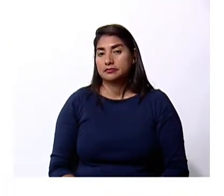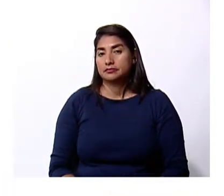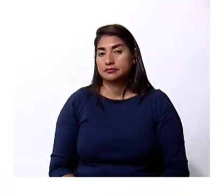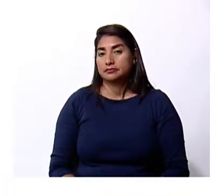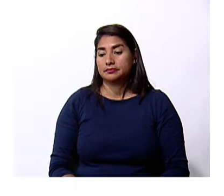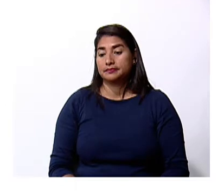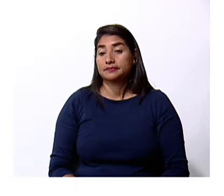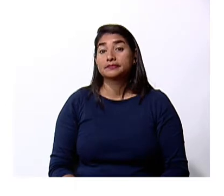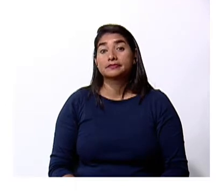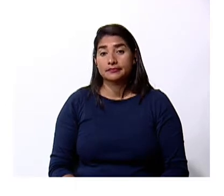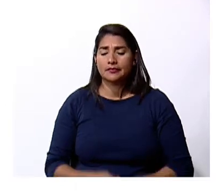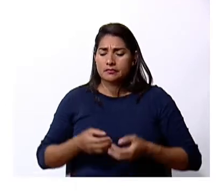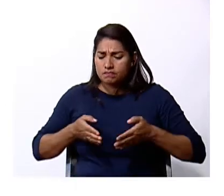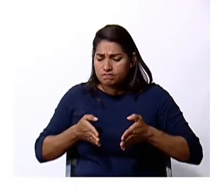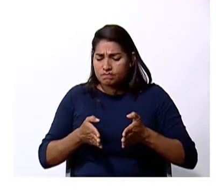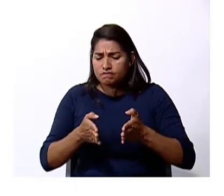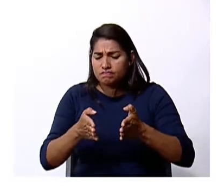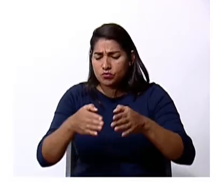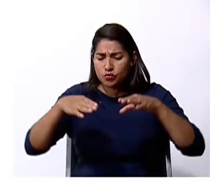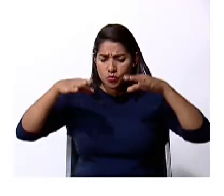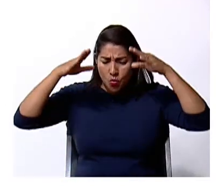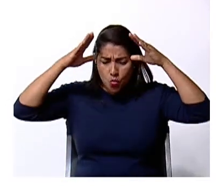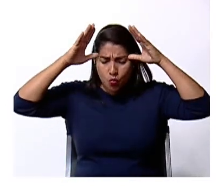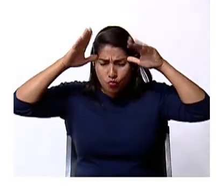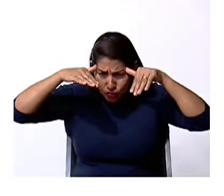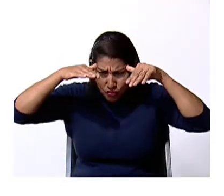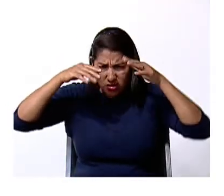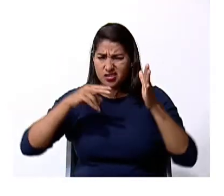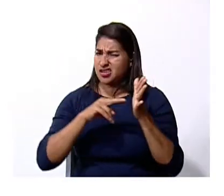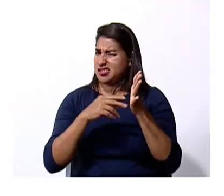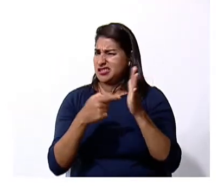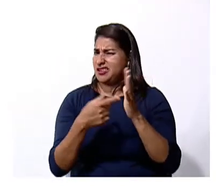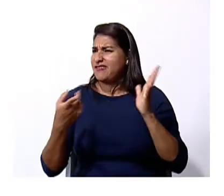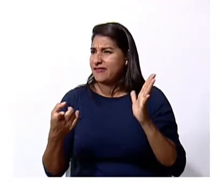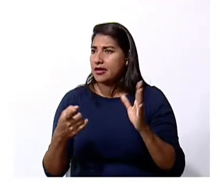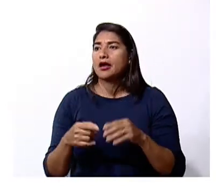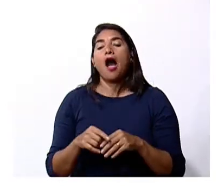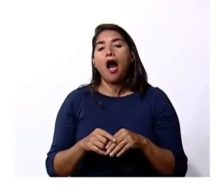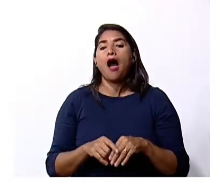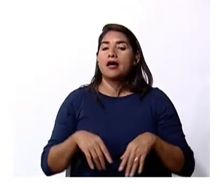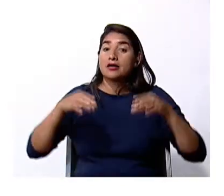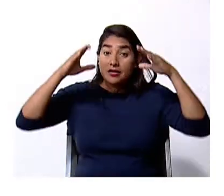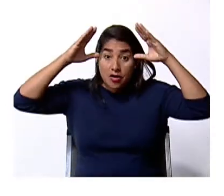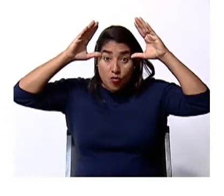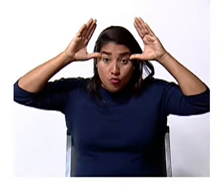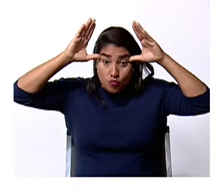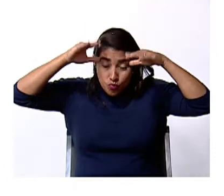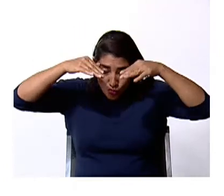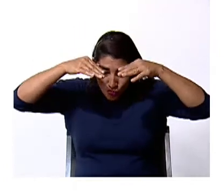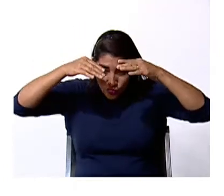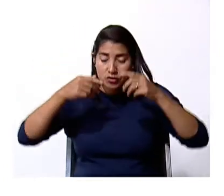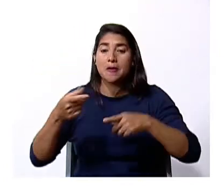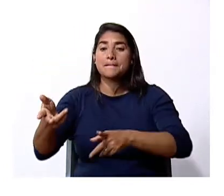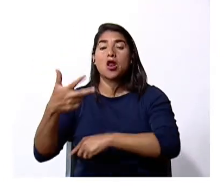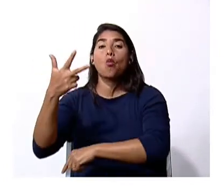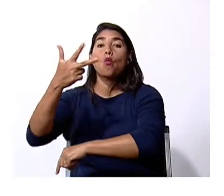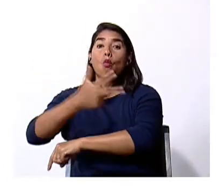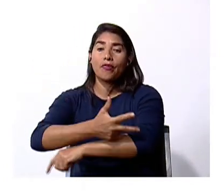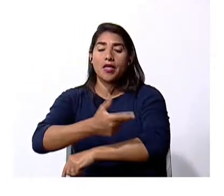El camino de mulas dio inicio cuando éstas eran criadas en Guatemala